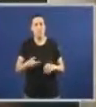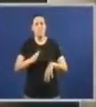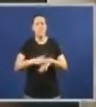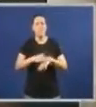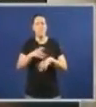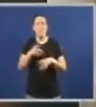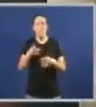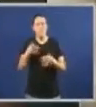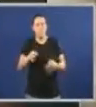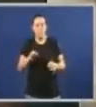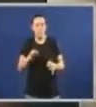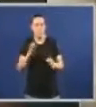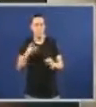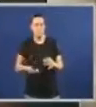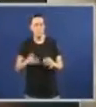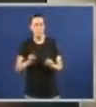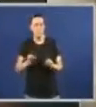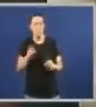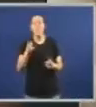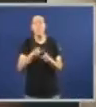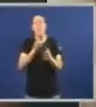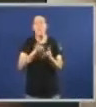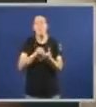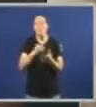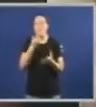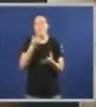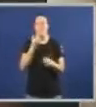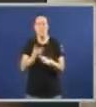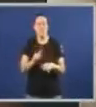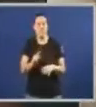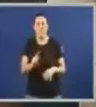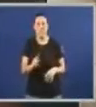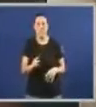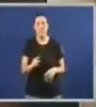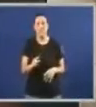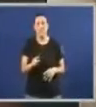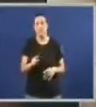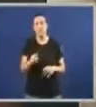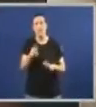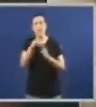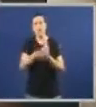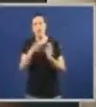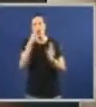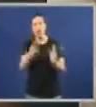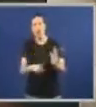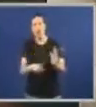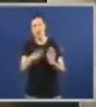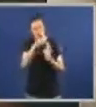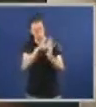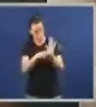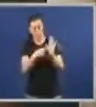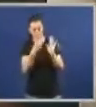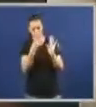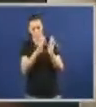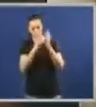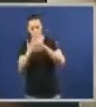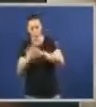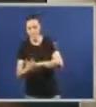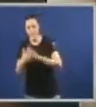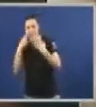non digamos que non, pero manifestamente insuficientes Infelizmente a norma non serve se non é aplicada e xo contido das